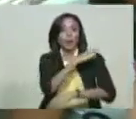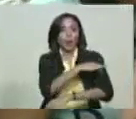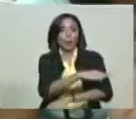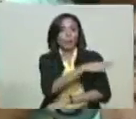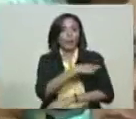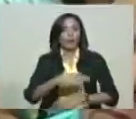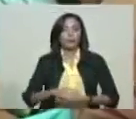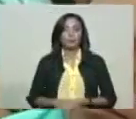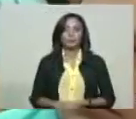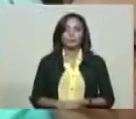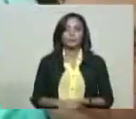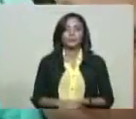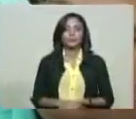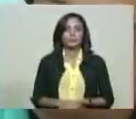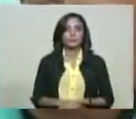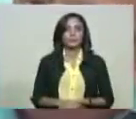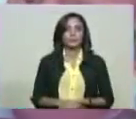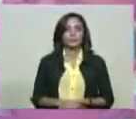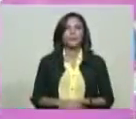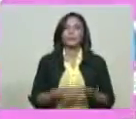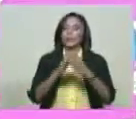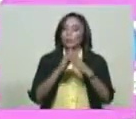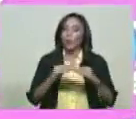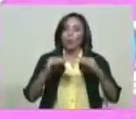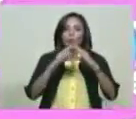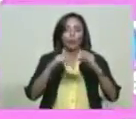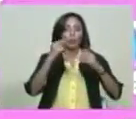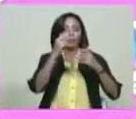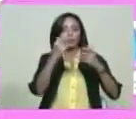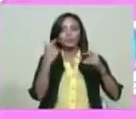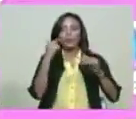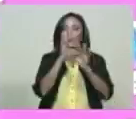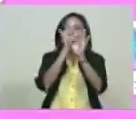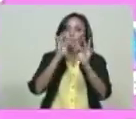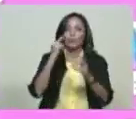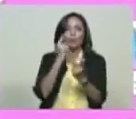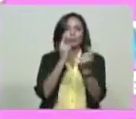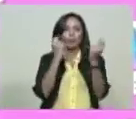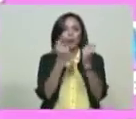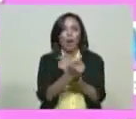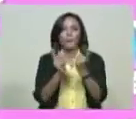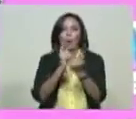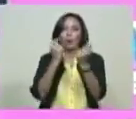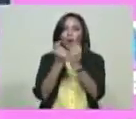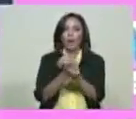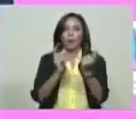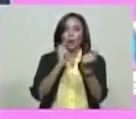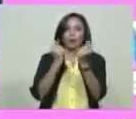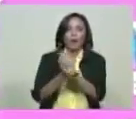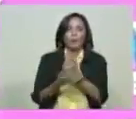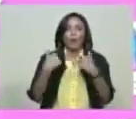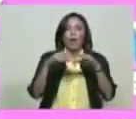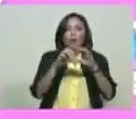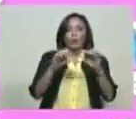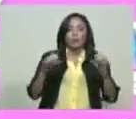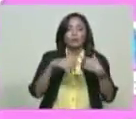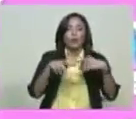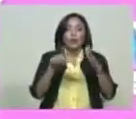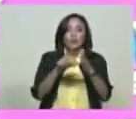seguro de la salud la sanidad transformación en todos los campos educativos